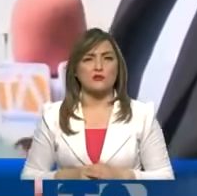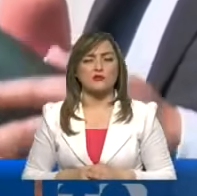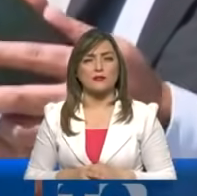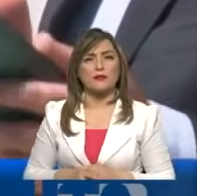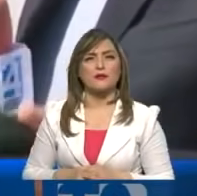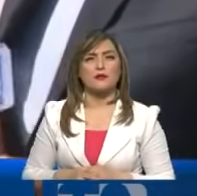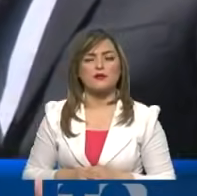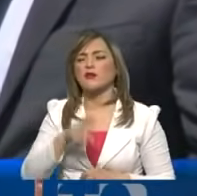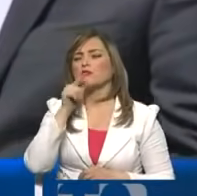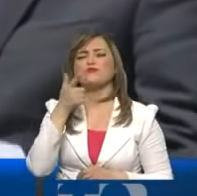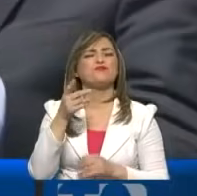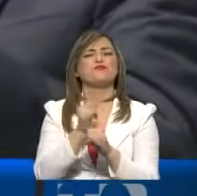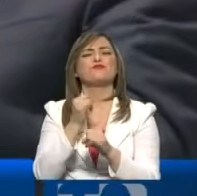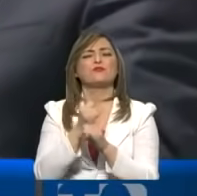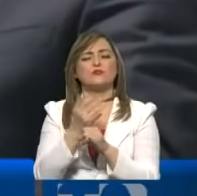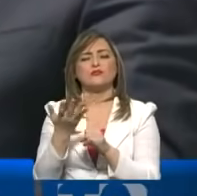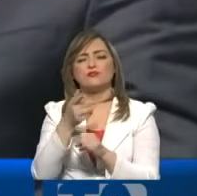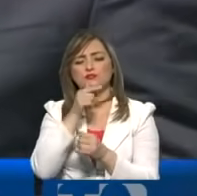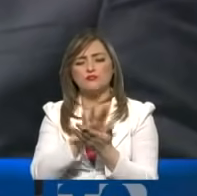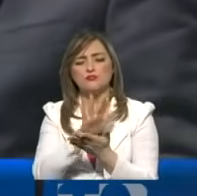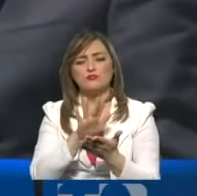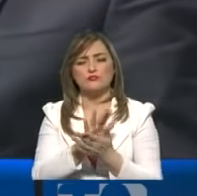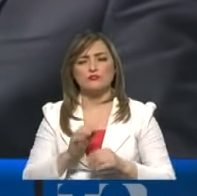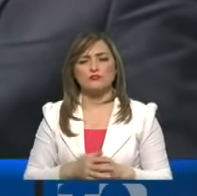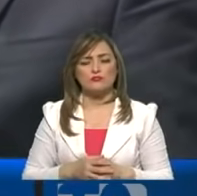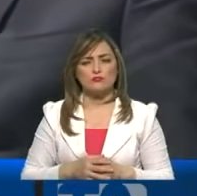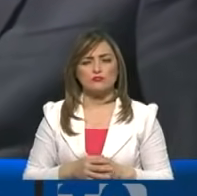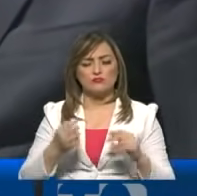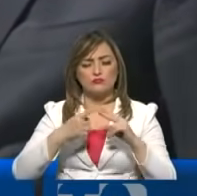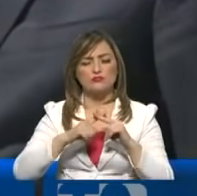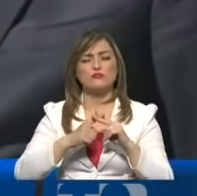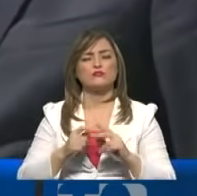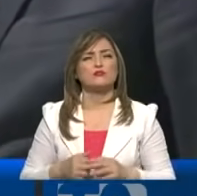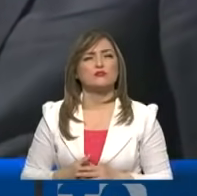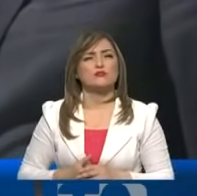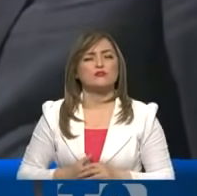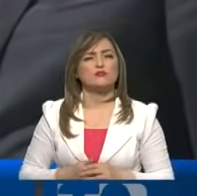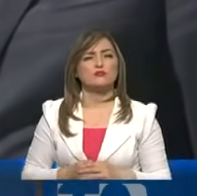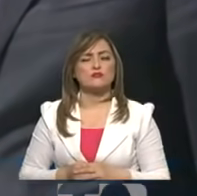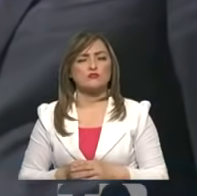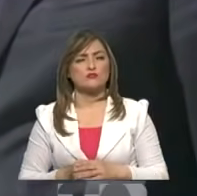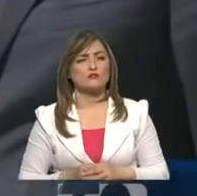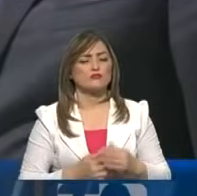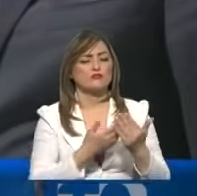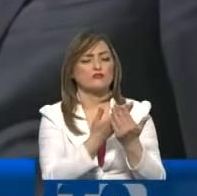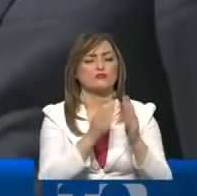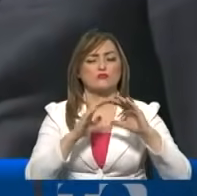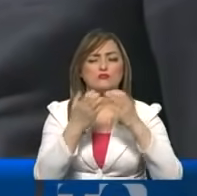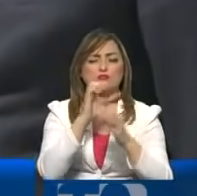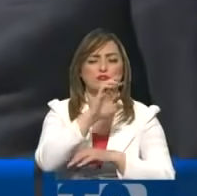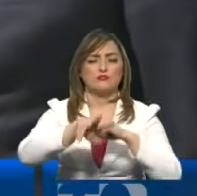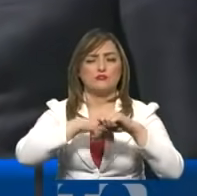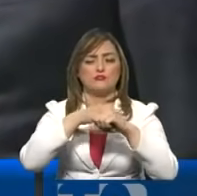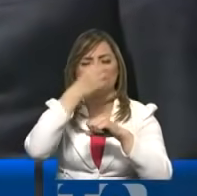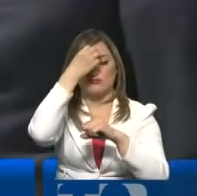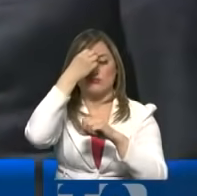inicial, escolar y educación media? La propuesta que será presentada al COE incluye la educación